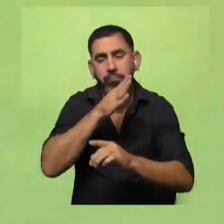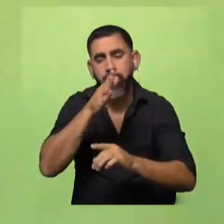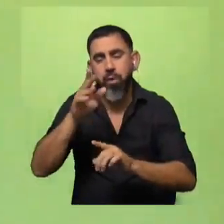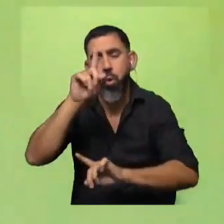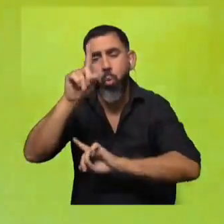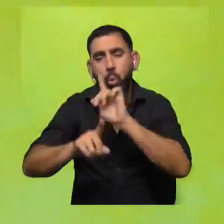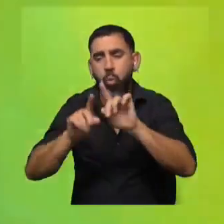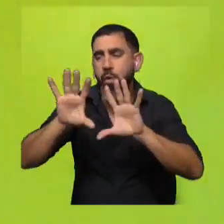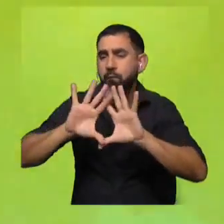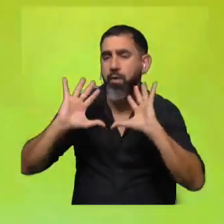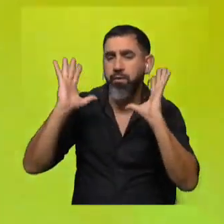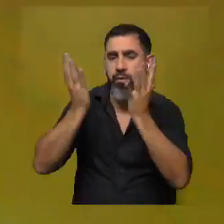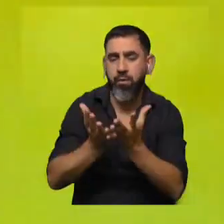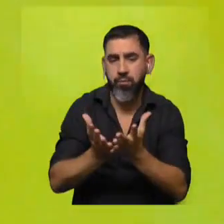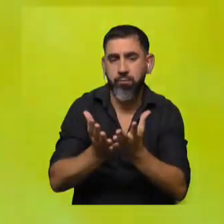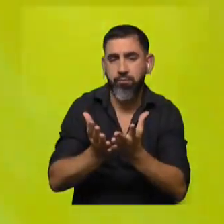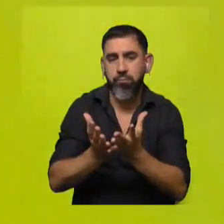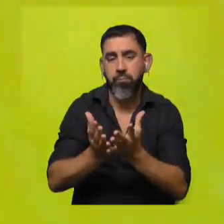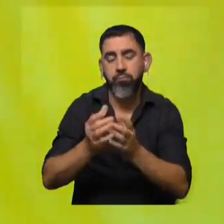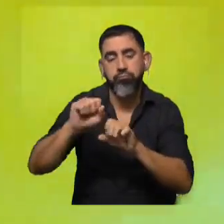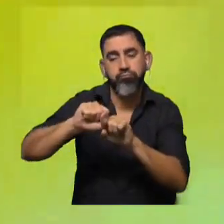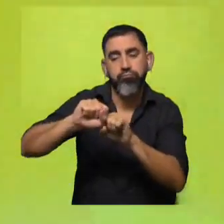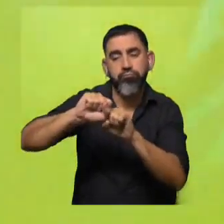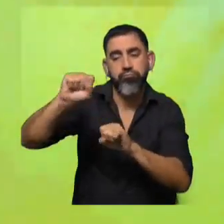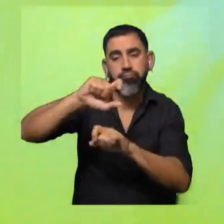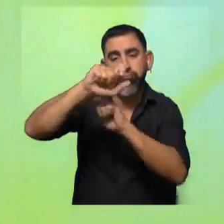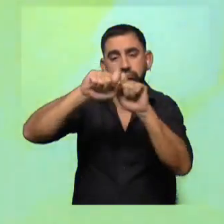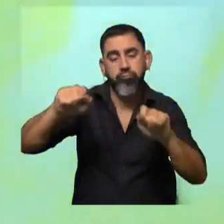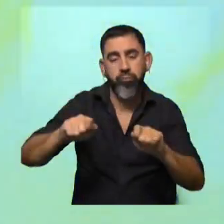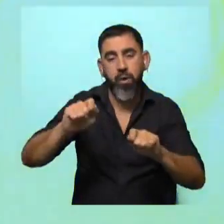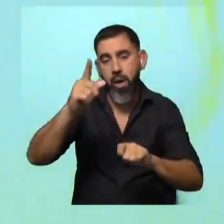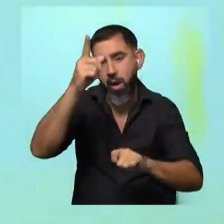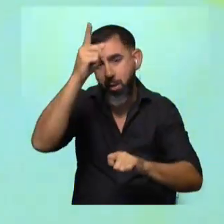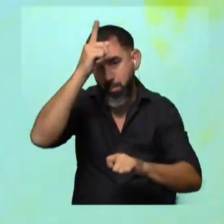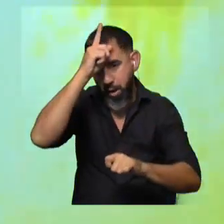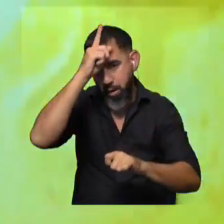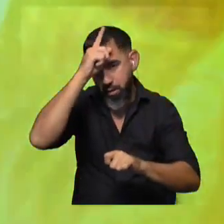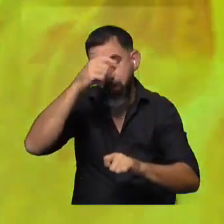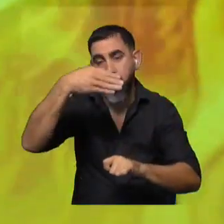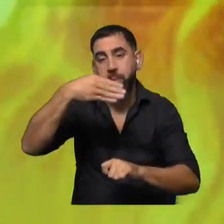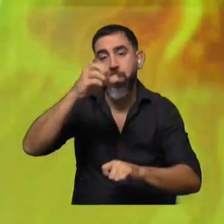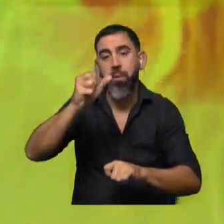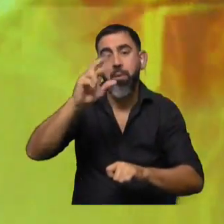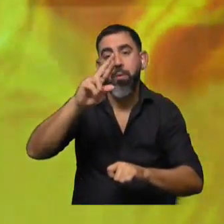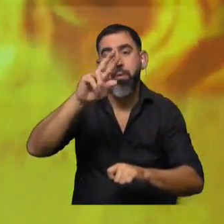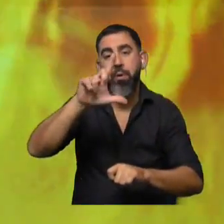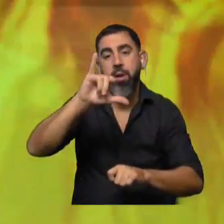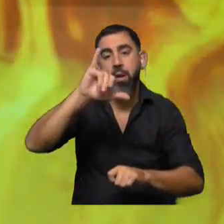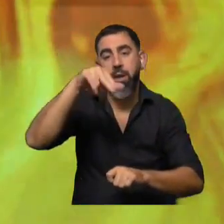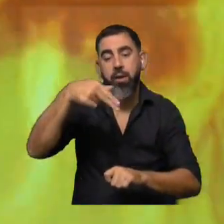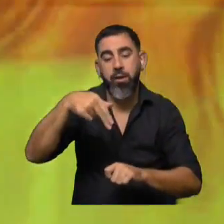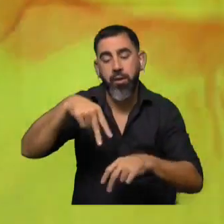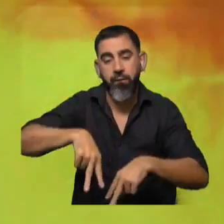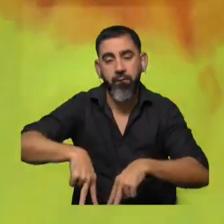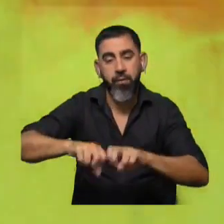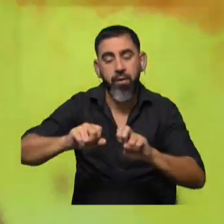más prestigiosas del mundo. Para hacer su doctorado, por ejemplo, se fue a Berlín. Allí estudió las bases neurales que regulan el comportamiento